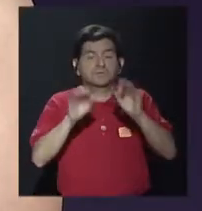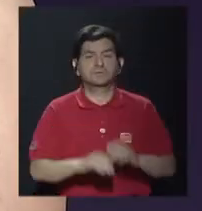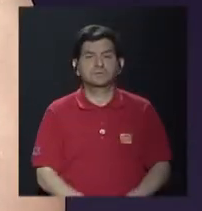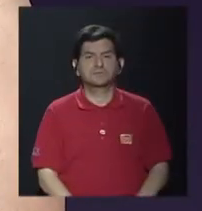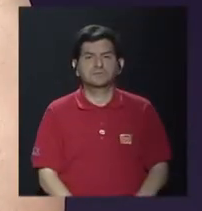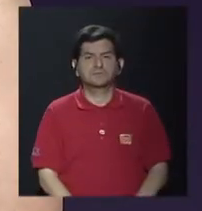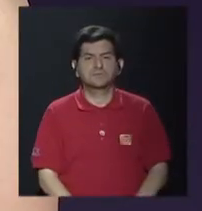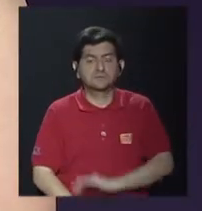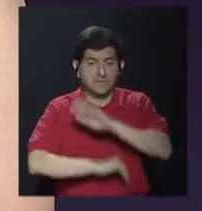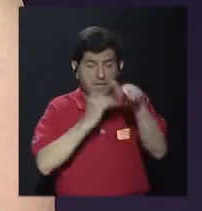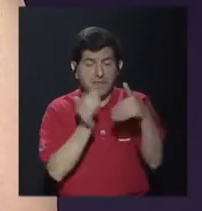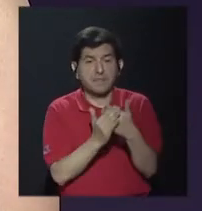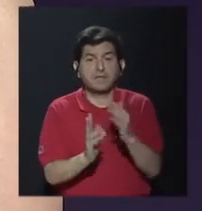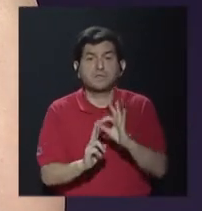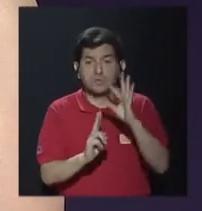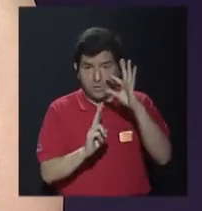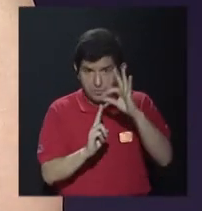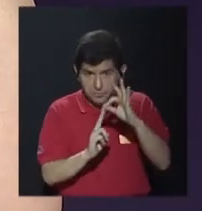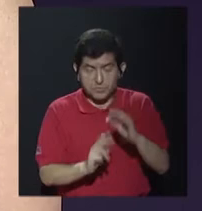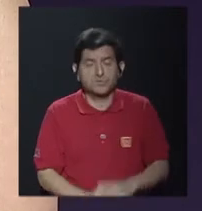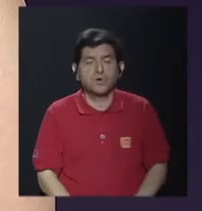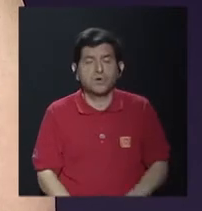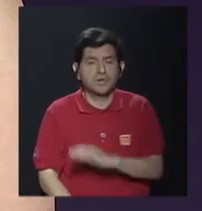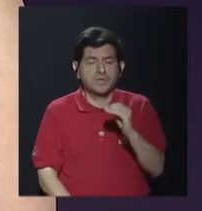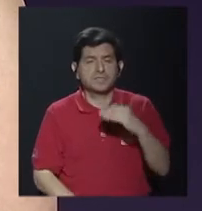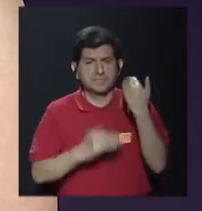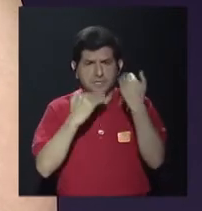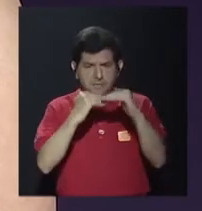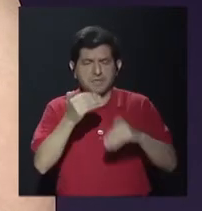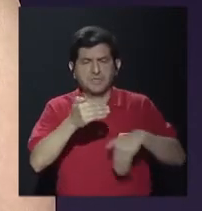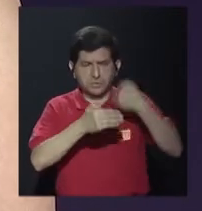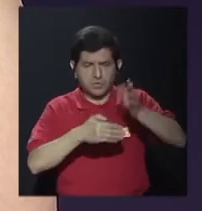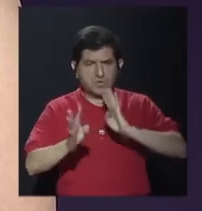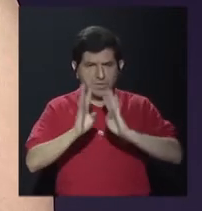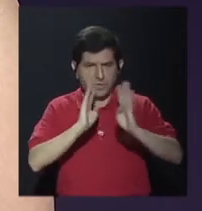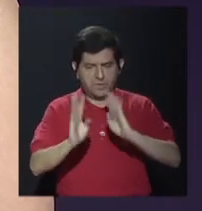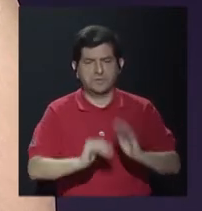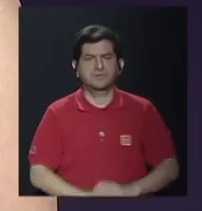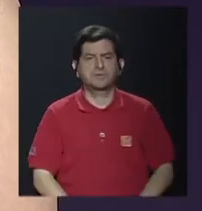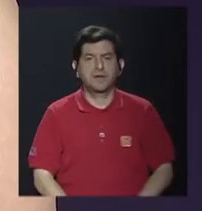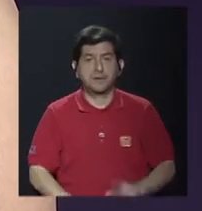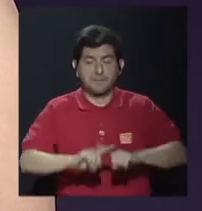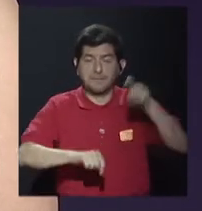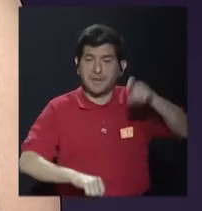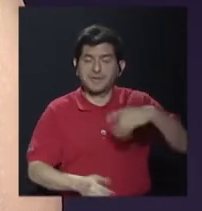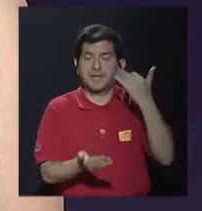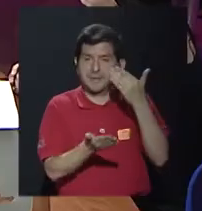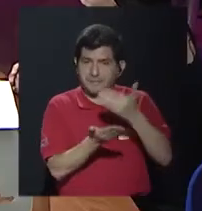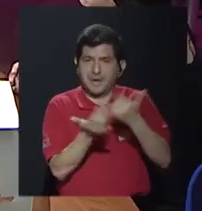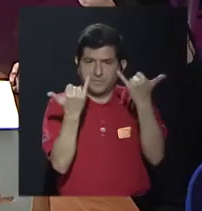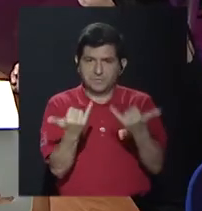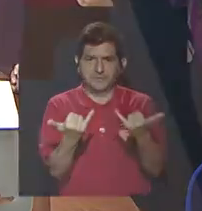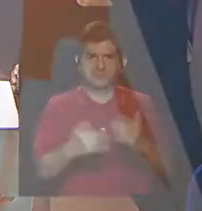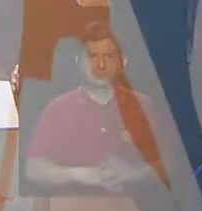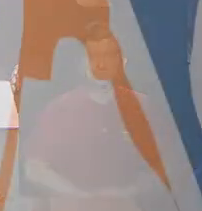sobre todas las oportunidades, también las limitaciones, vamos a seguir conversando dentro de poco, pero necesitamos ir a un corte.